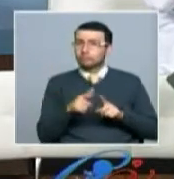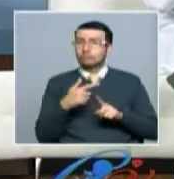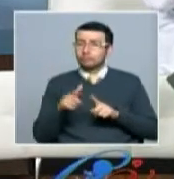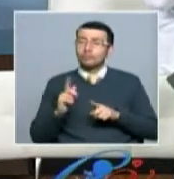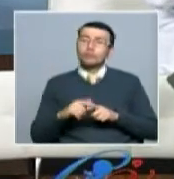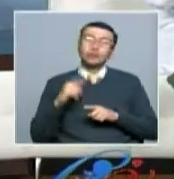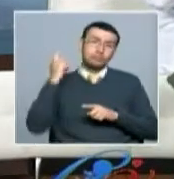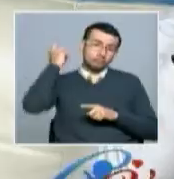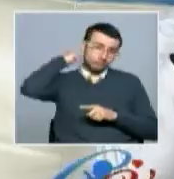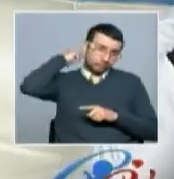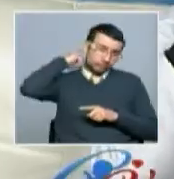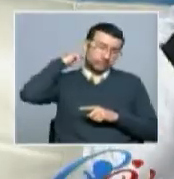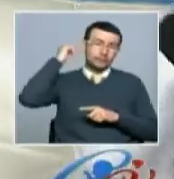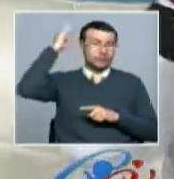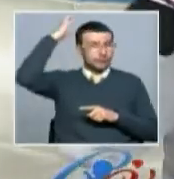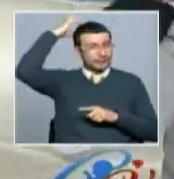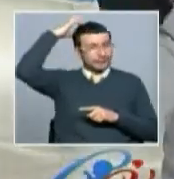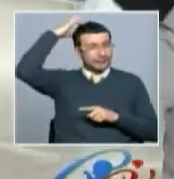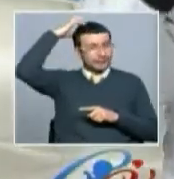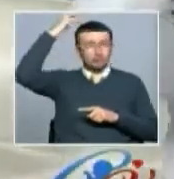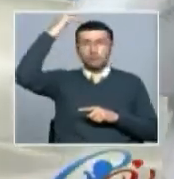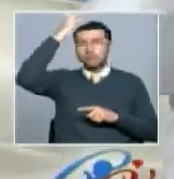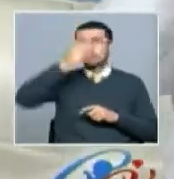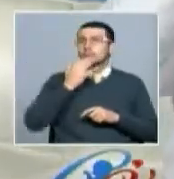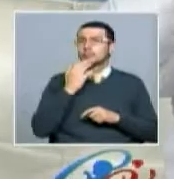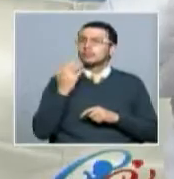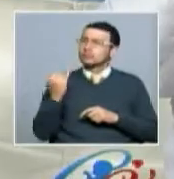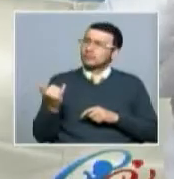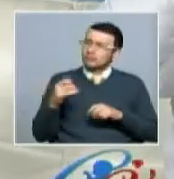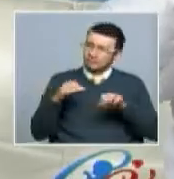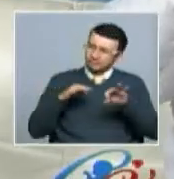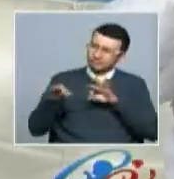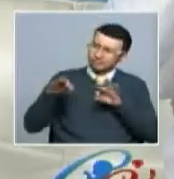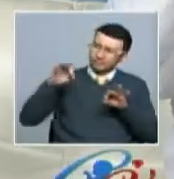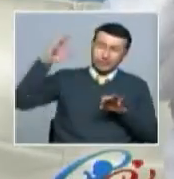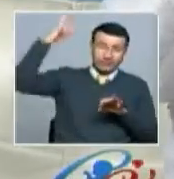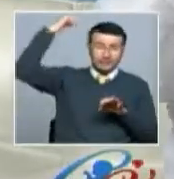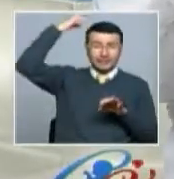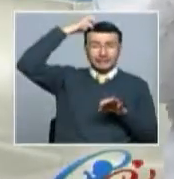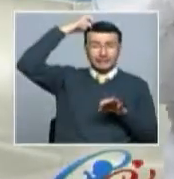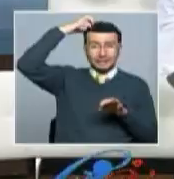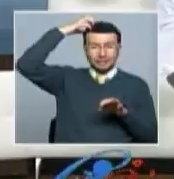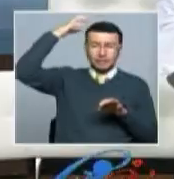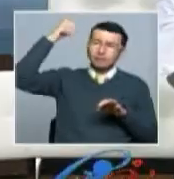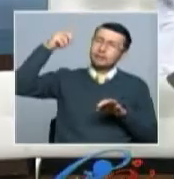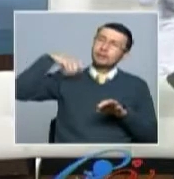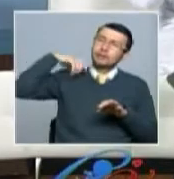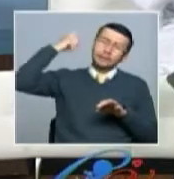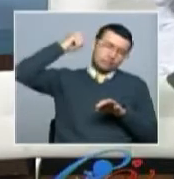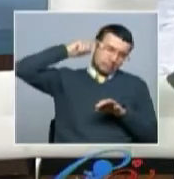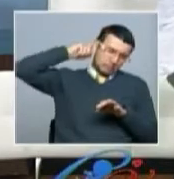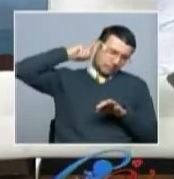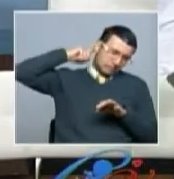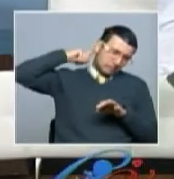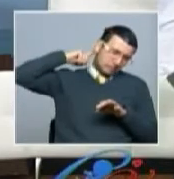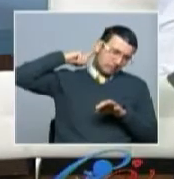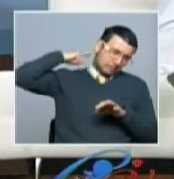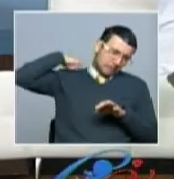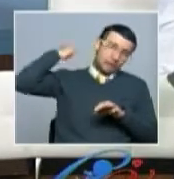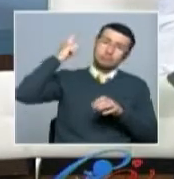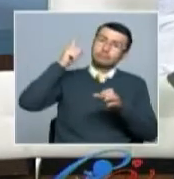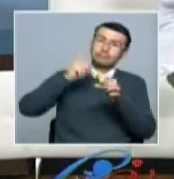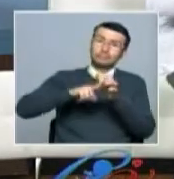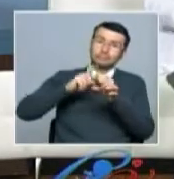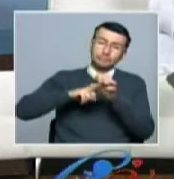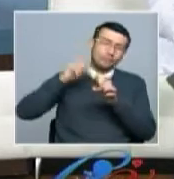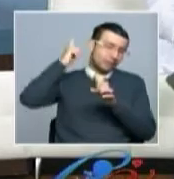la cabeza. ¿Por qué no hablamos un poquito de esa parte del cerebro que empieza a tener esa prolongación por la columna vertebral que se llama